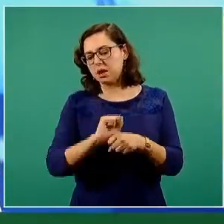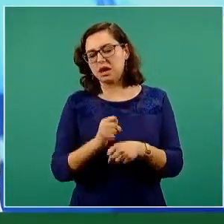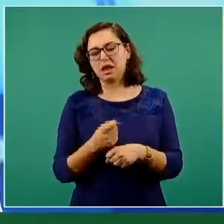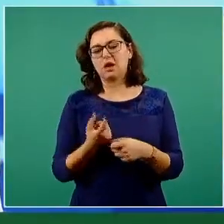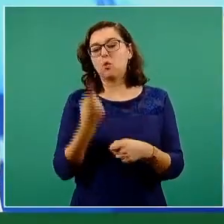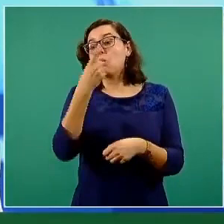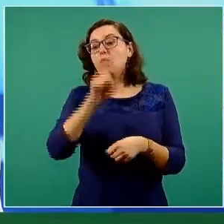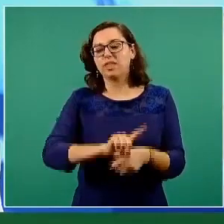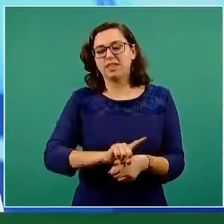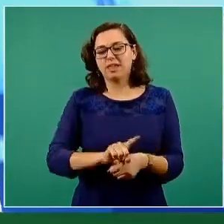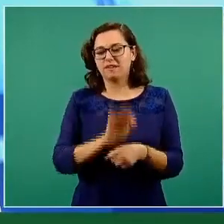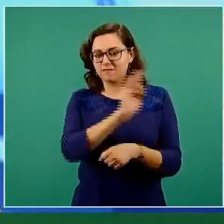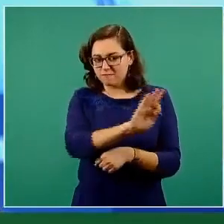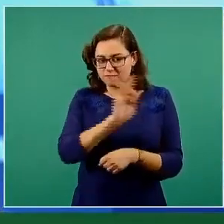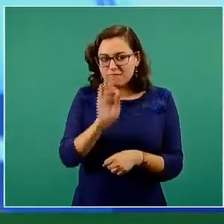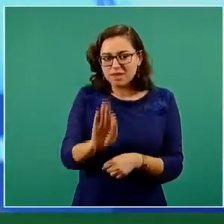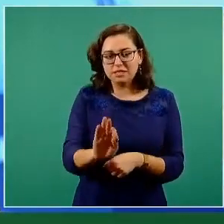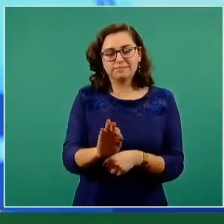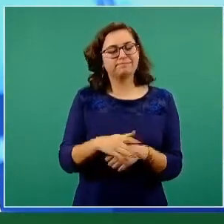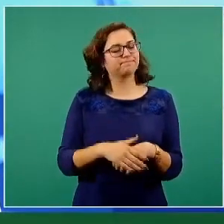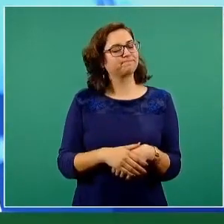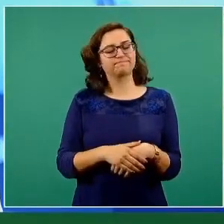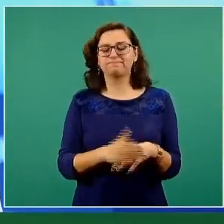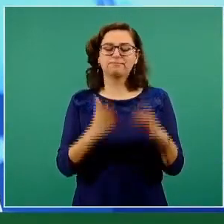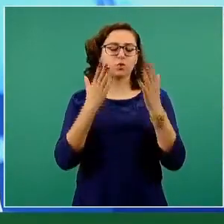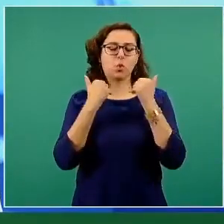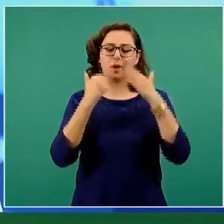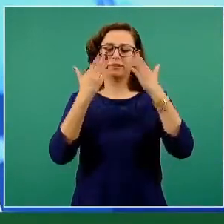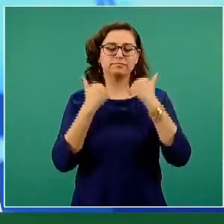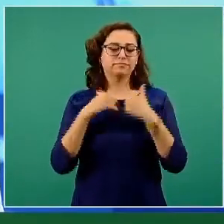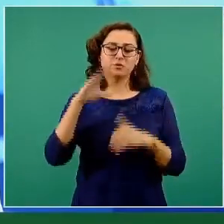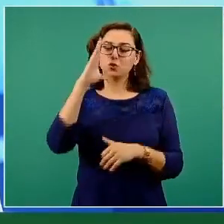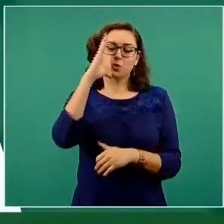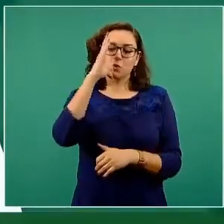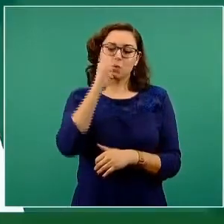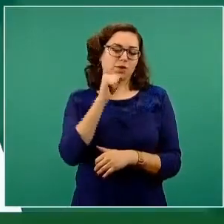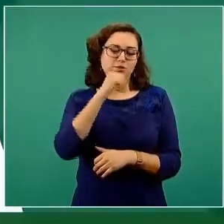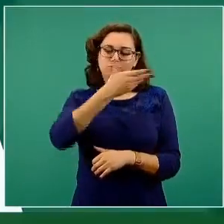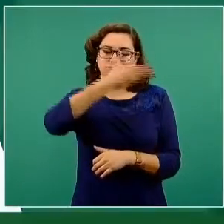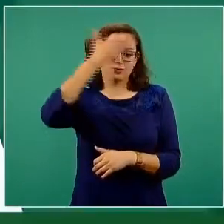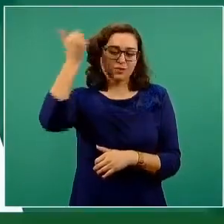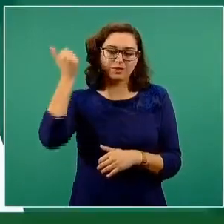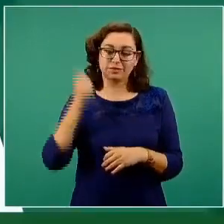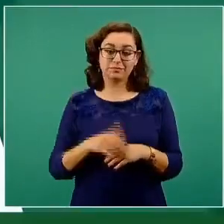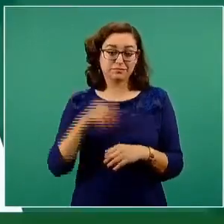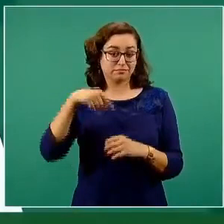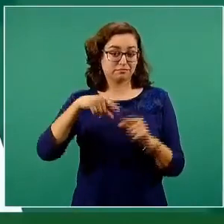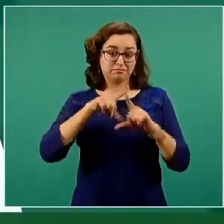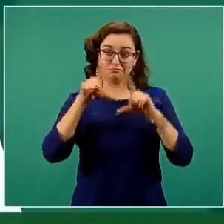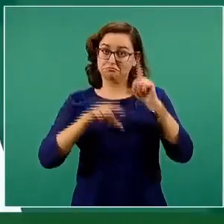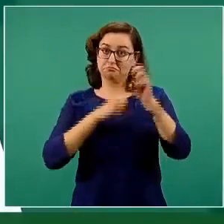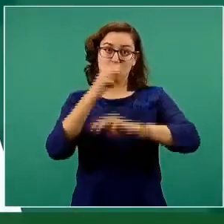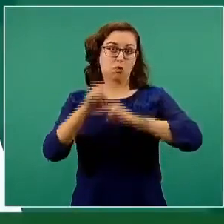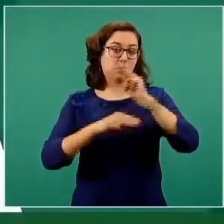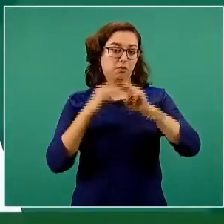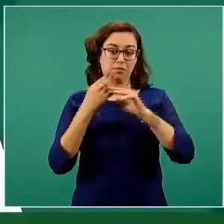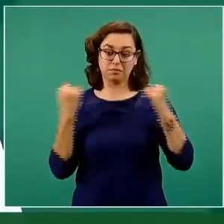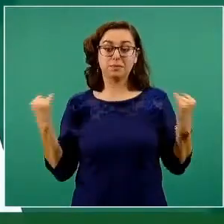no hay ningún instrumento que permita saberlo de esa manera, ni en México ni en ninguna parte del